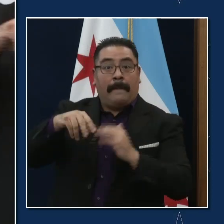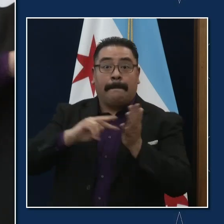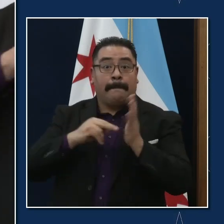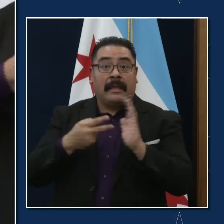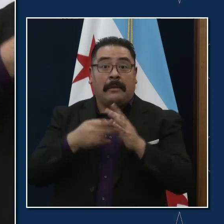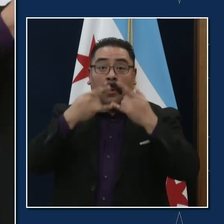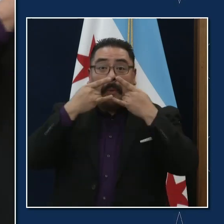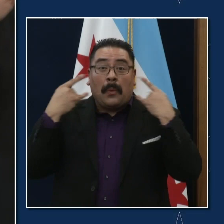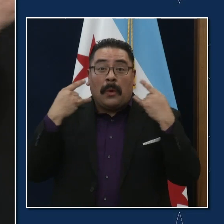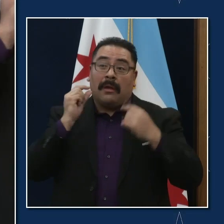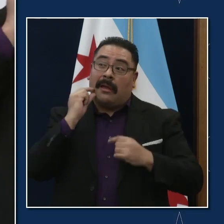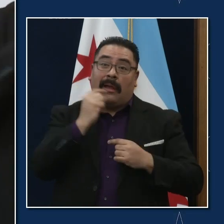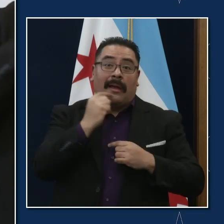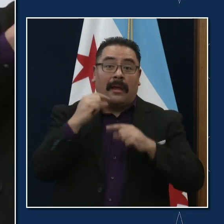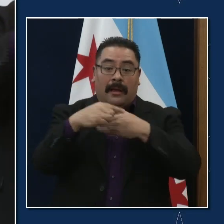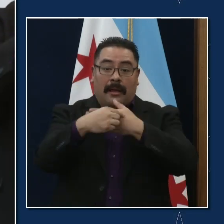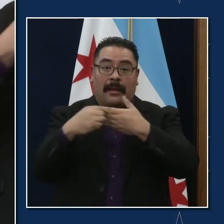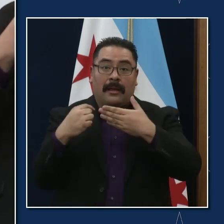la